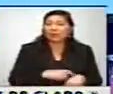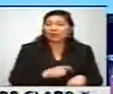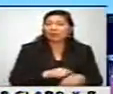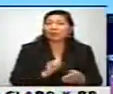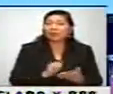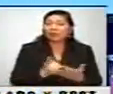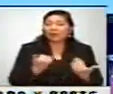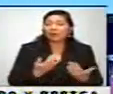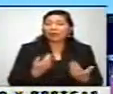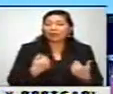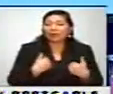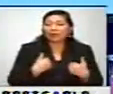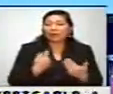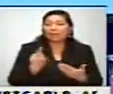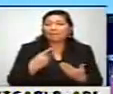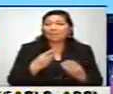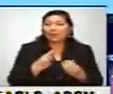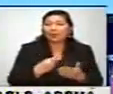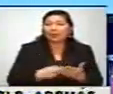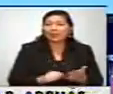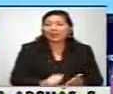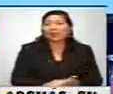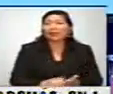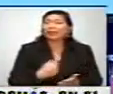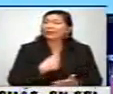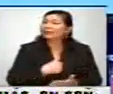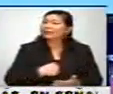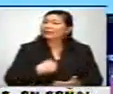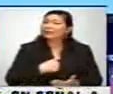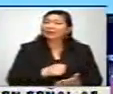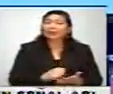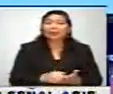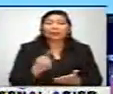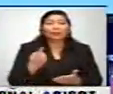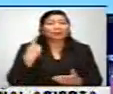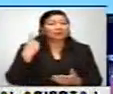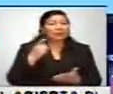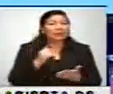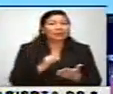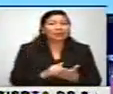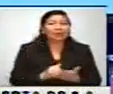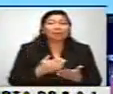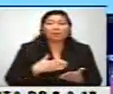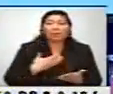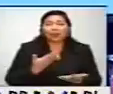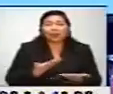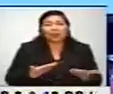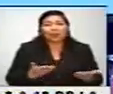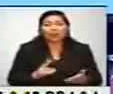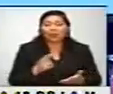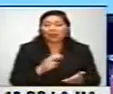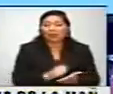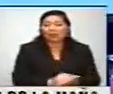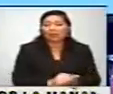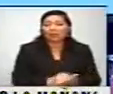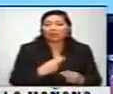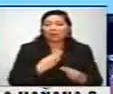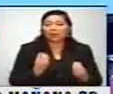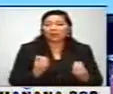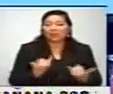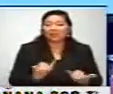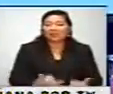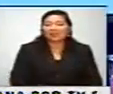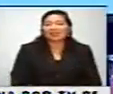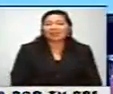y creo que es el momento que los tomemos en cuenta, porque es lamentable solo pensar que alguien haya podido cometer crímenes de lesa humanidad como eso,